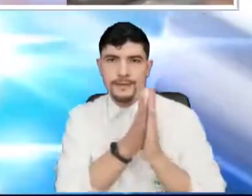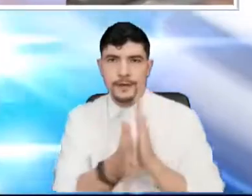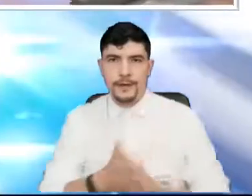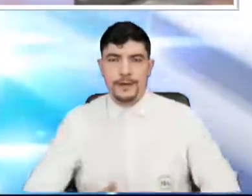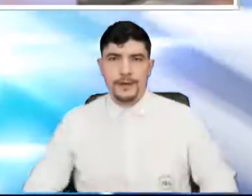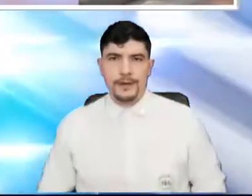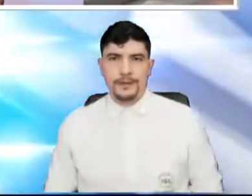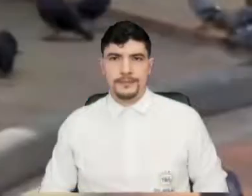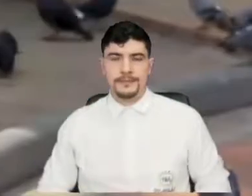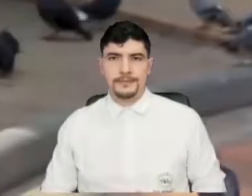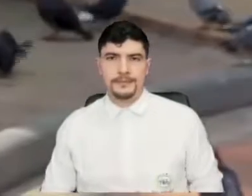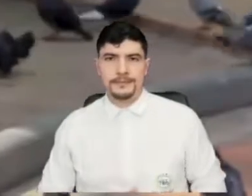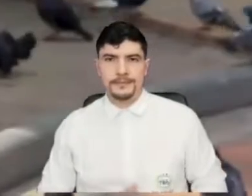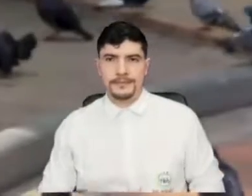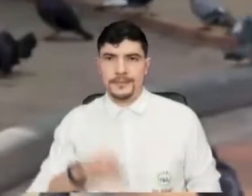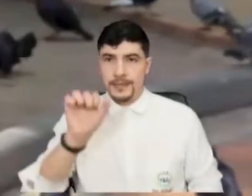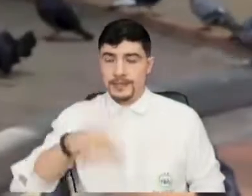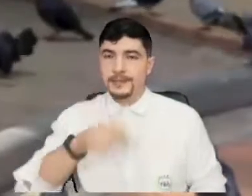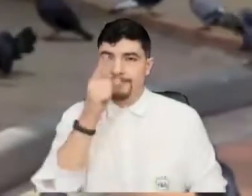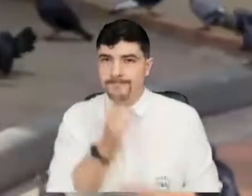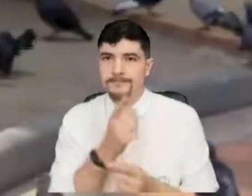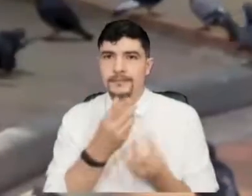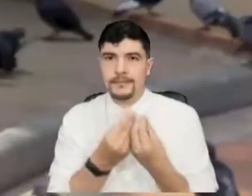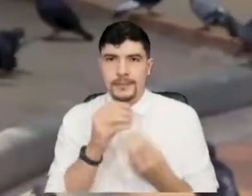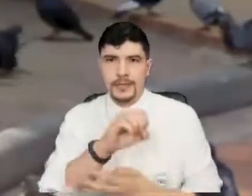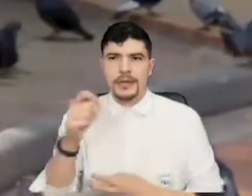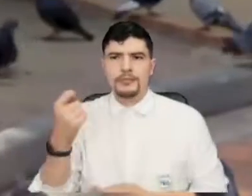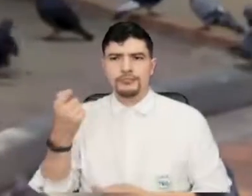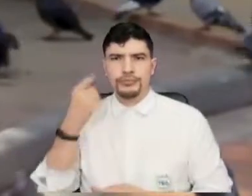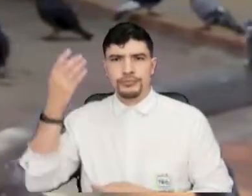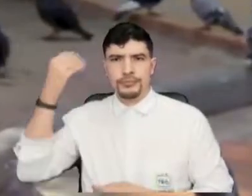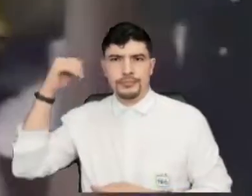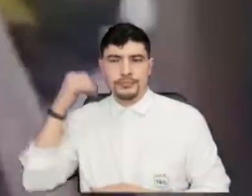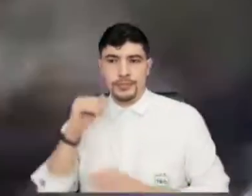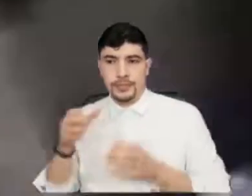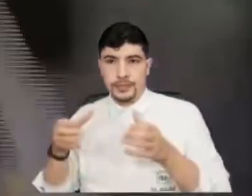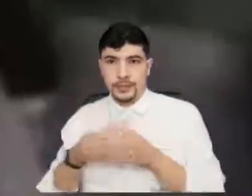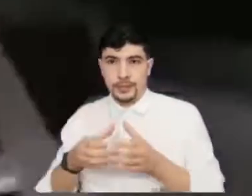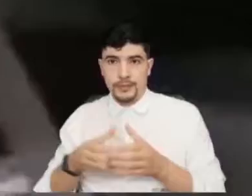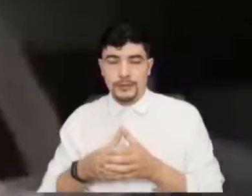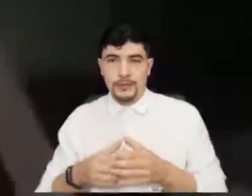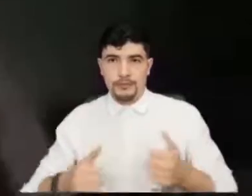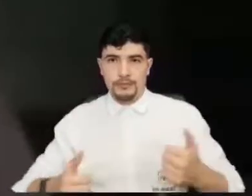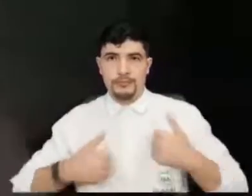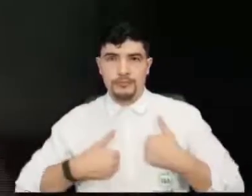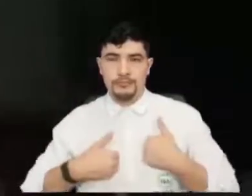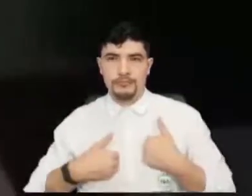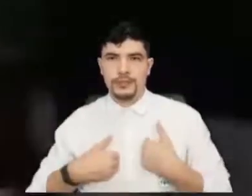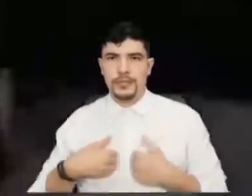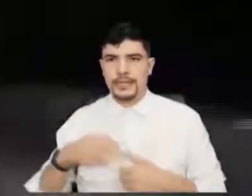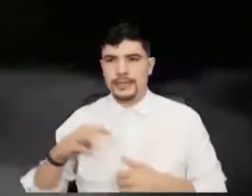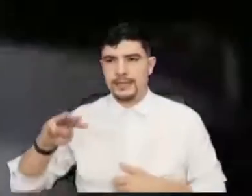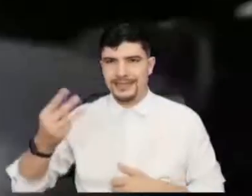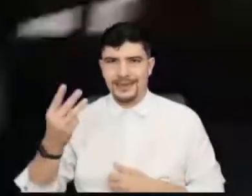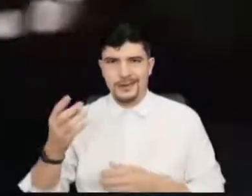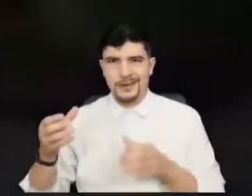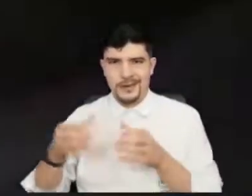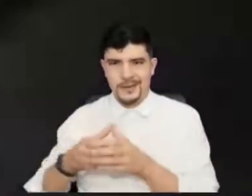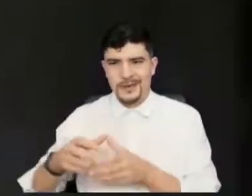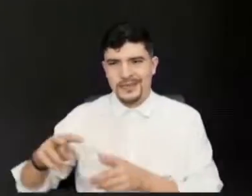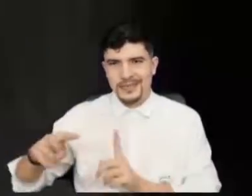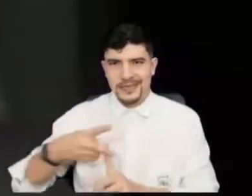Así es, compañeros, muy buenas tardes. Pues en las últimas horas, tropas de la Fuerza de Despliegue Rápido número 3 de la Segunda División, en coordinación con la